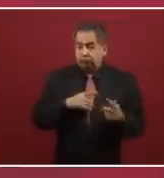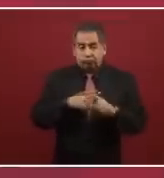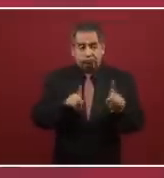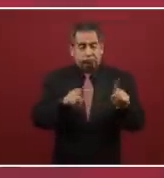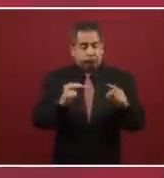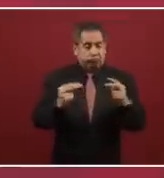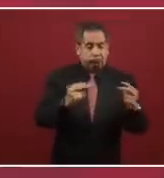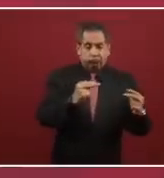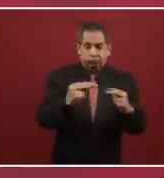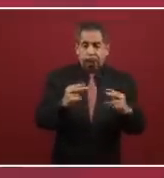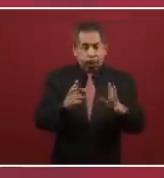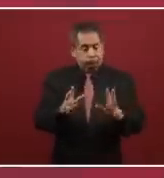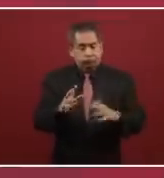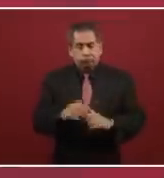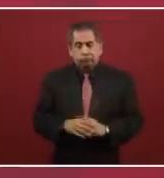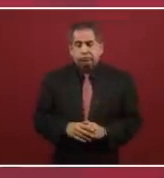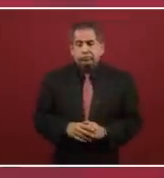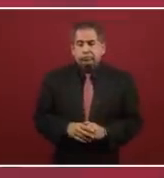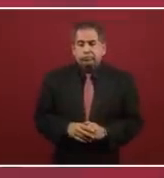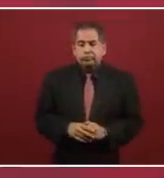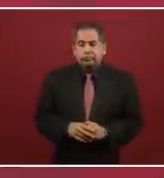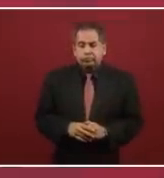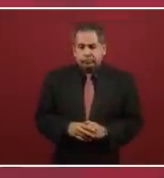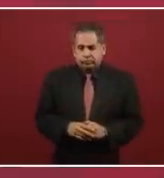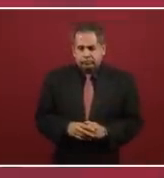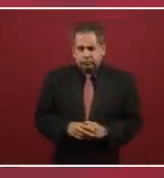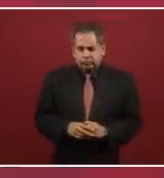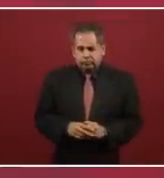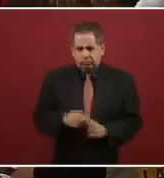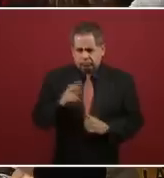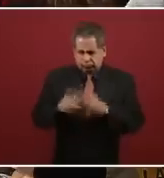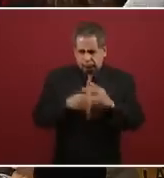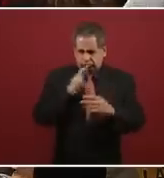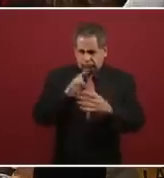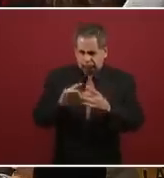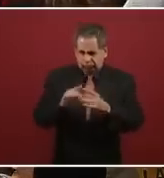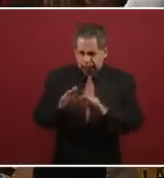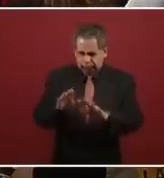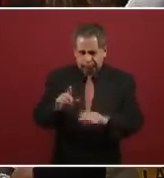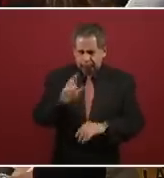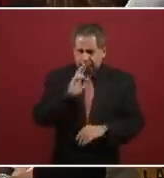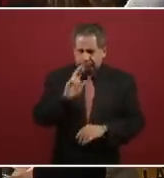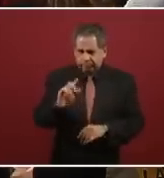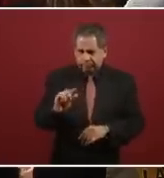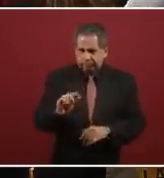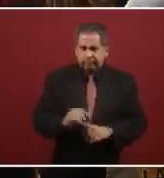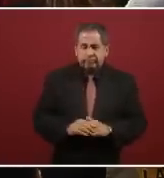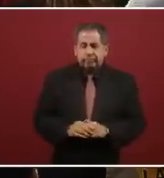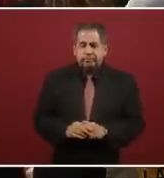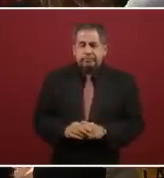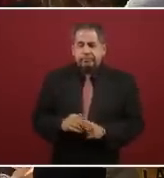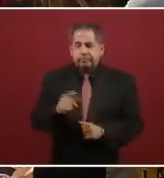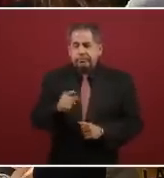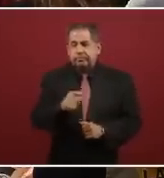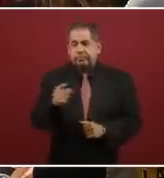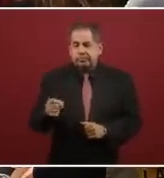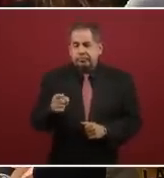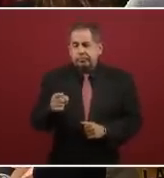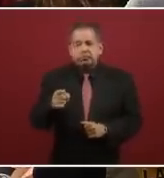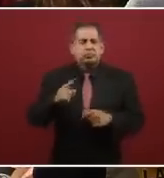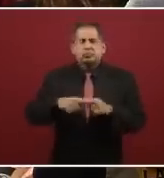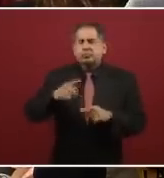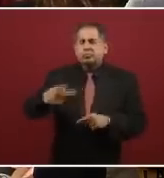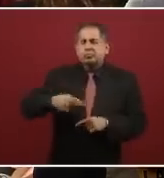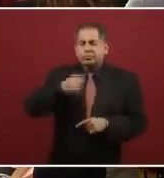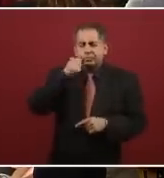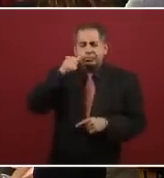distintas, contrapuestas. Sí. A ver, no, yo te voy a contestar, pero espérame, porque esta es otra visión. ¿Qué me